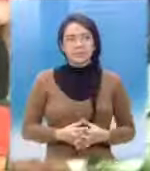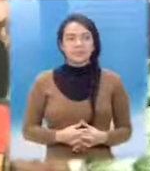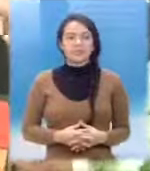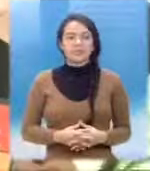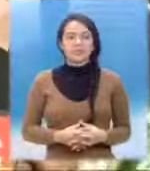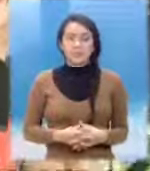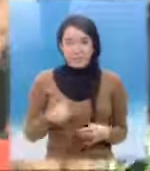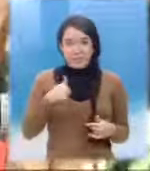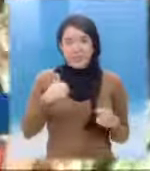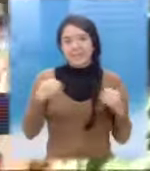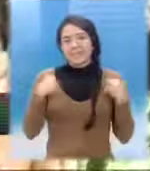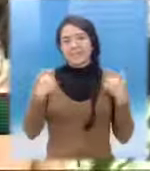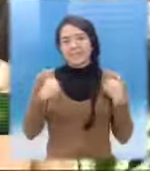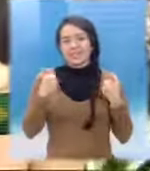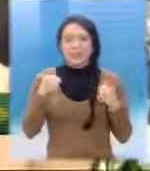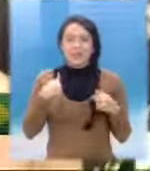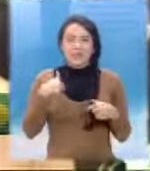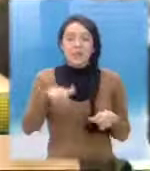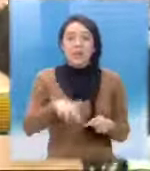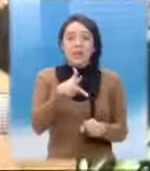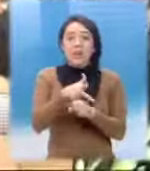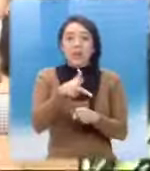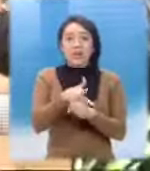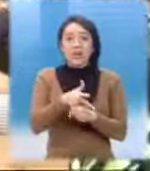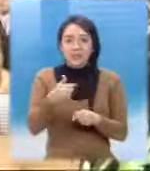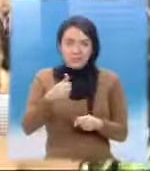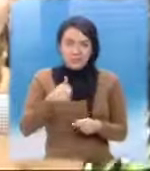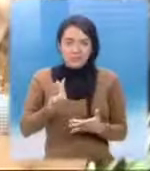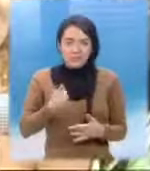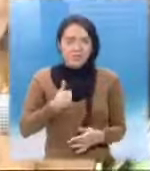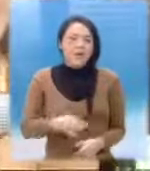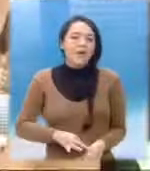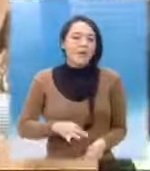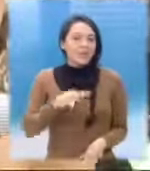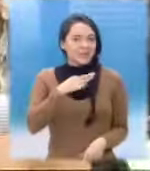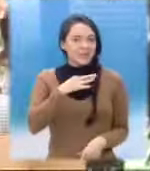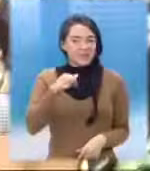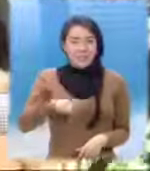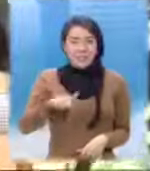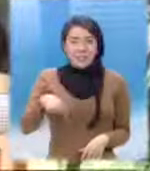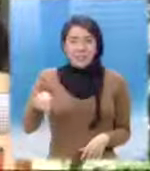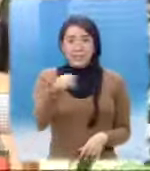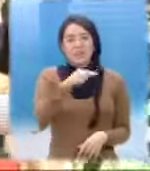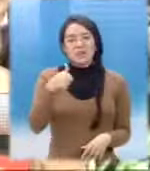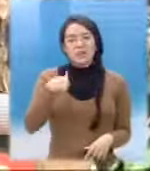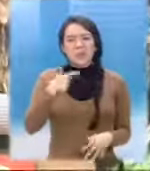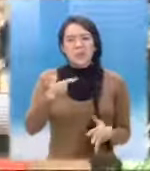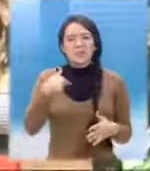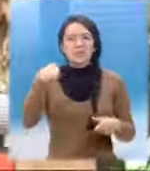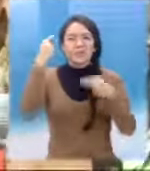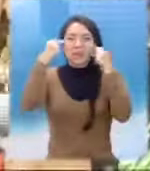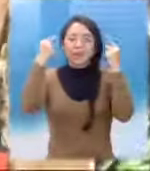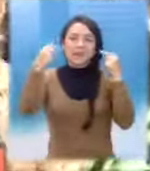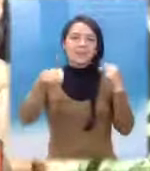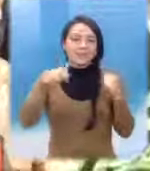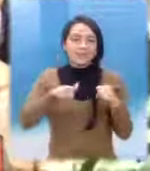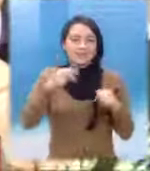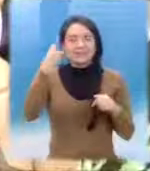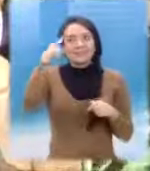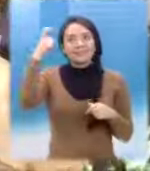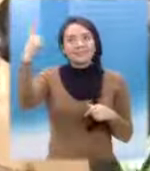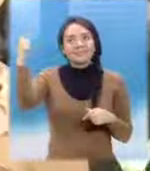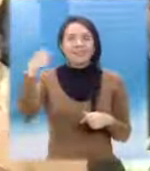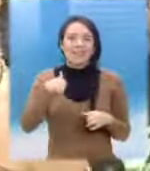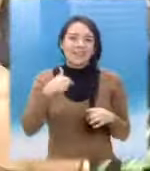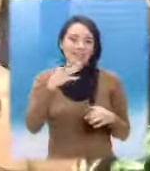Pues yo me siento feliz, emocionada. Créanme que es un logro que no me lo esperaba, un sueño hecho realidad y